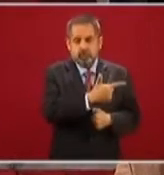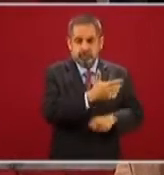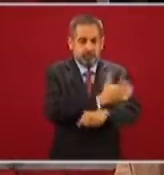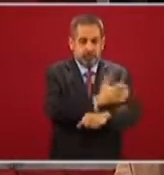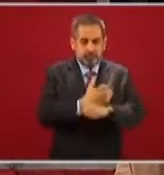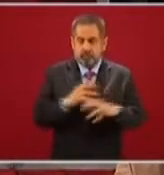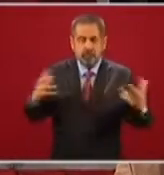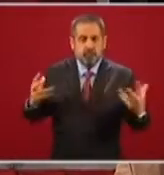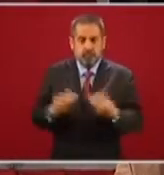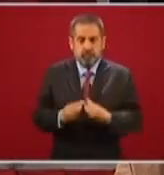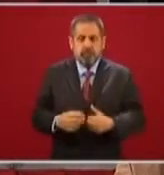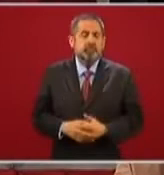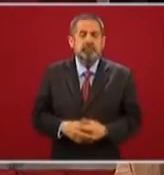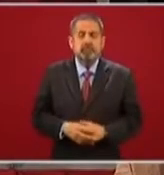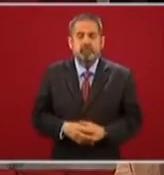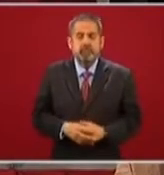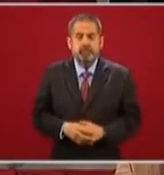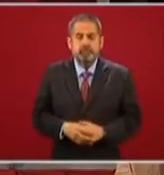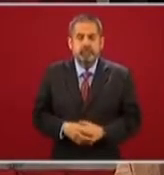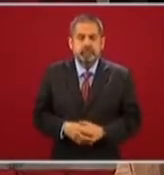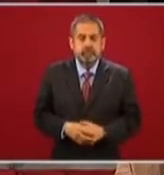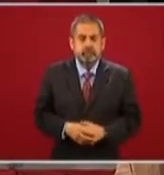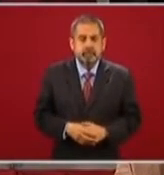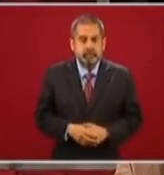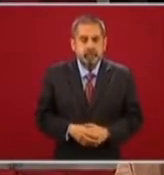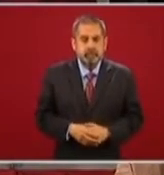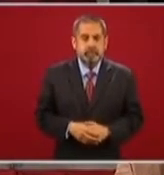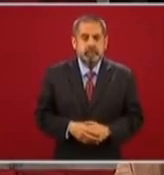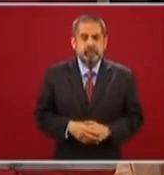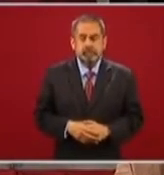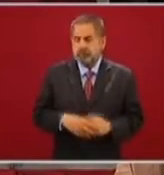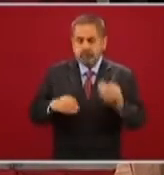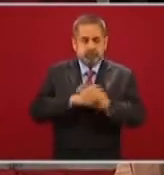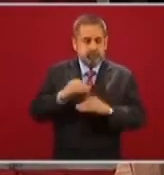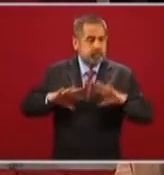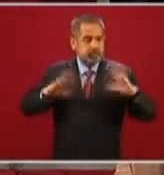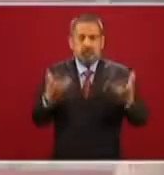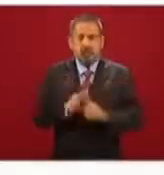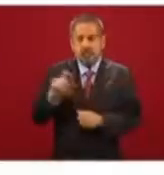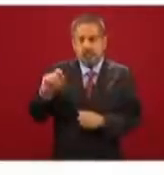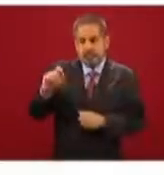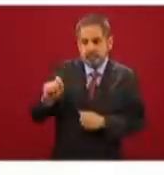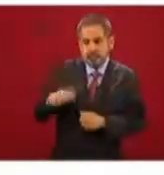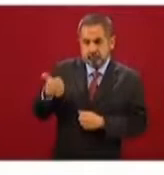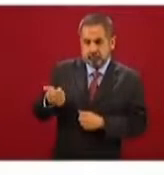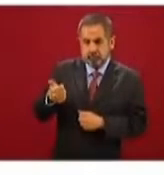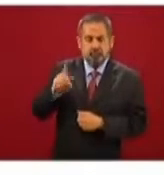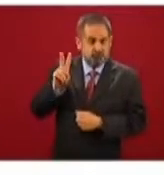compañeros. La siguiente, por favor. Todos ellos, los 26